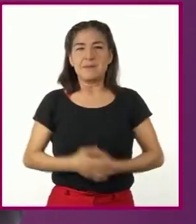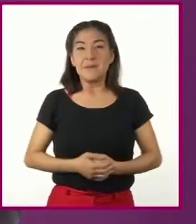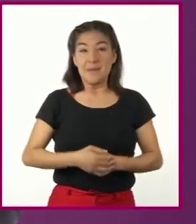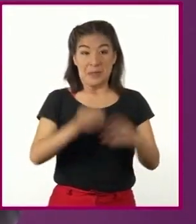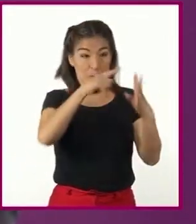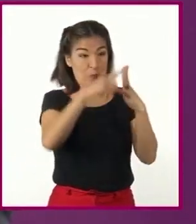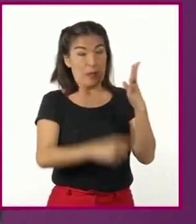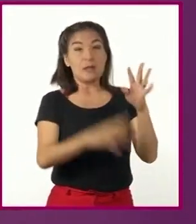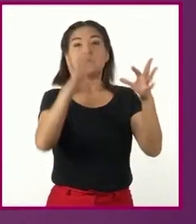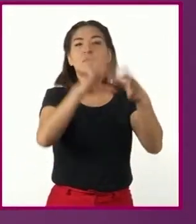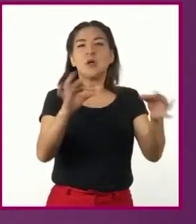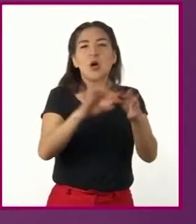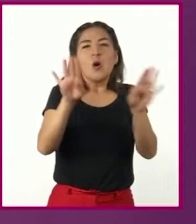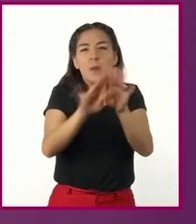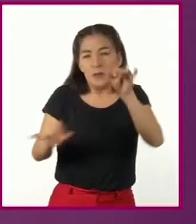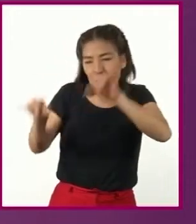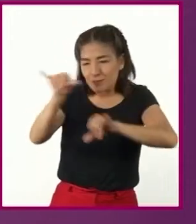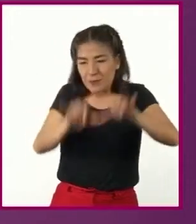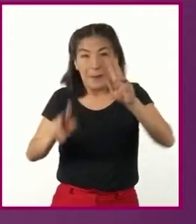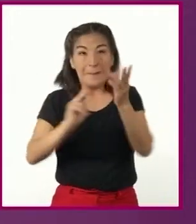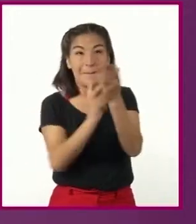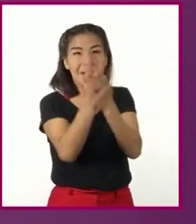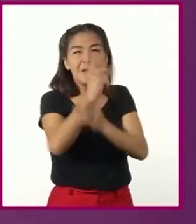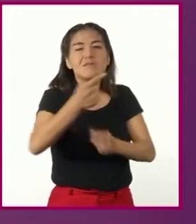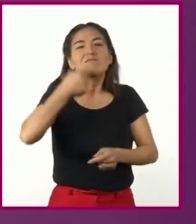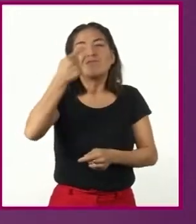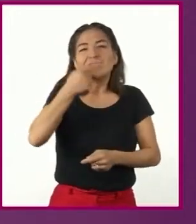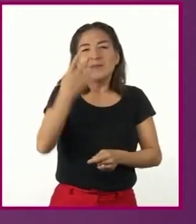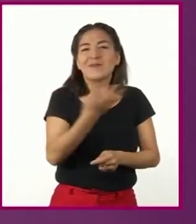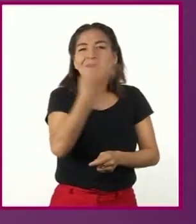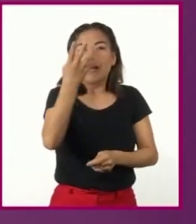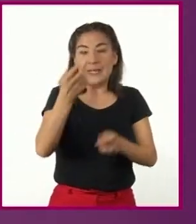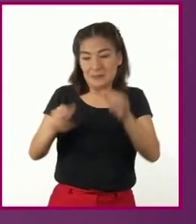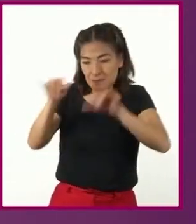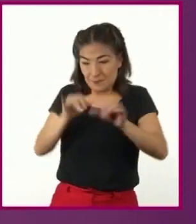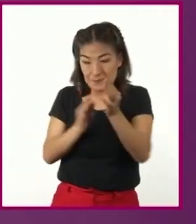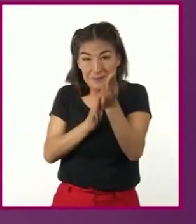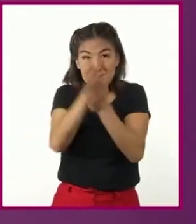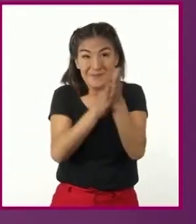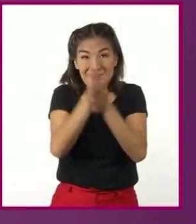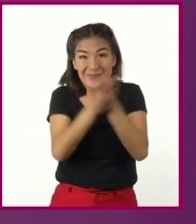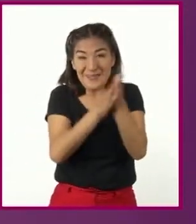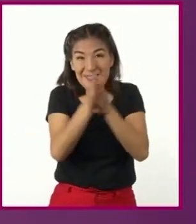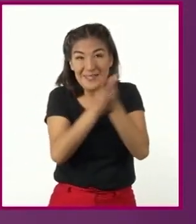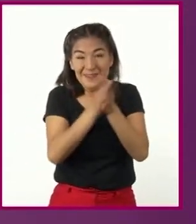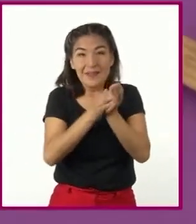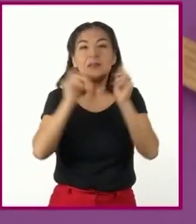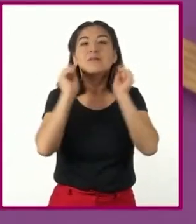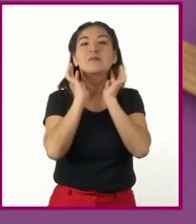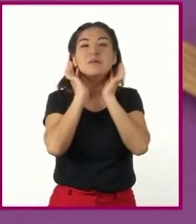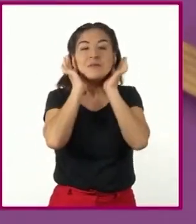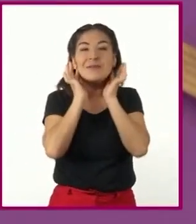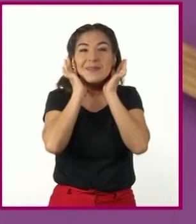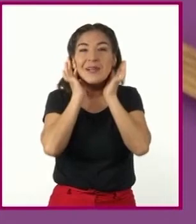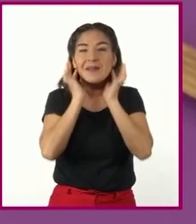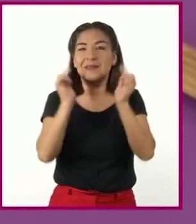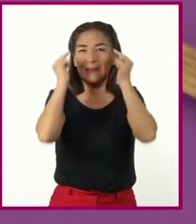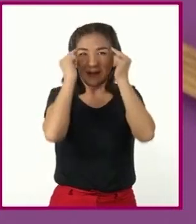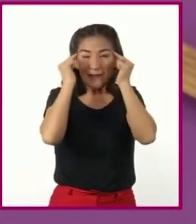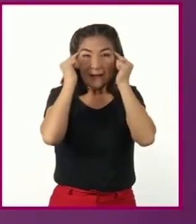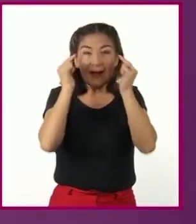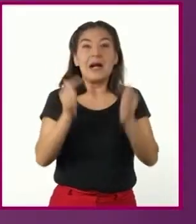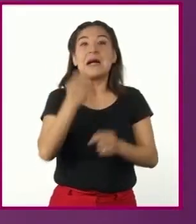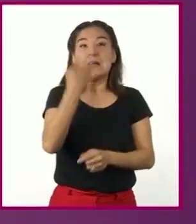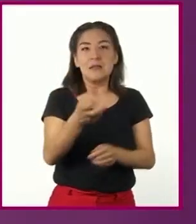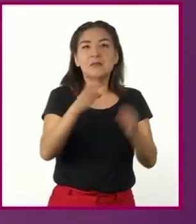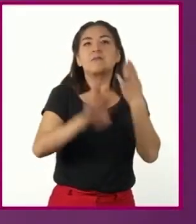creado una mezcla de hierbas aromáticas que frotaban en sus manos, oídos y sienes y evitaba